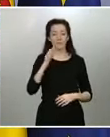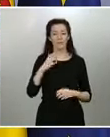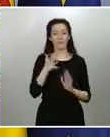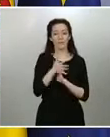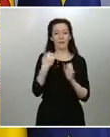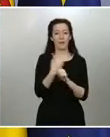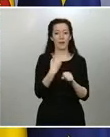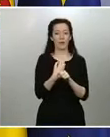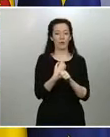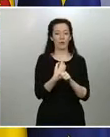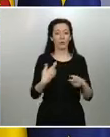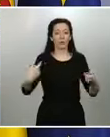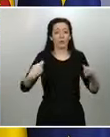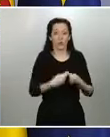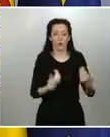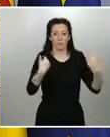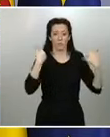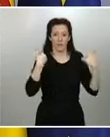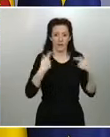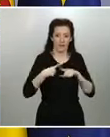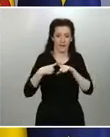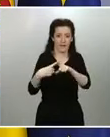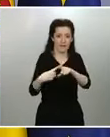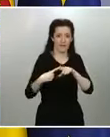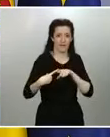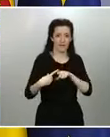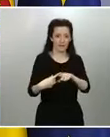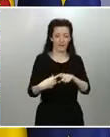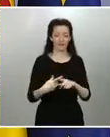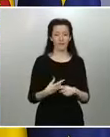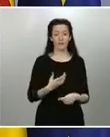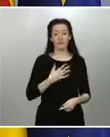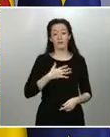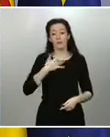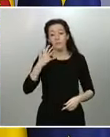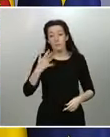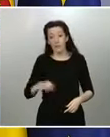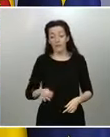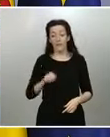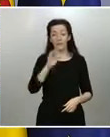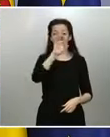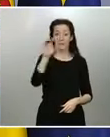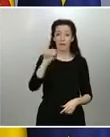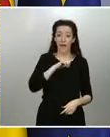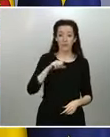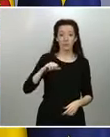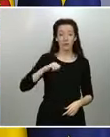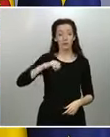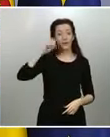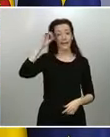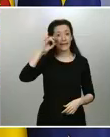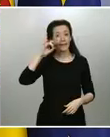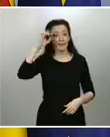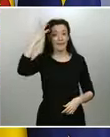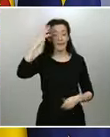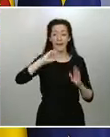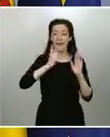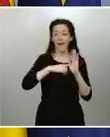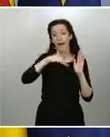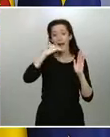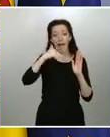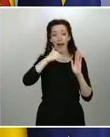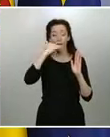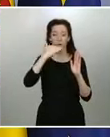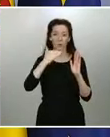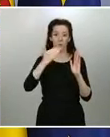tomar iniciativas que cuestionen los derechos fundamentales de las personas los derechos constitucionales pueden verse